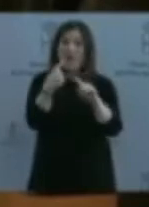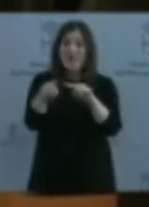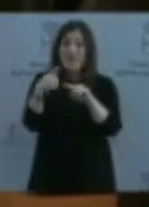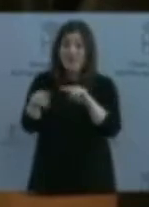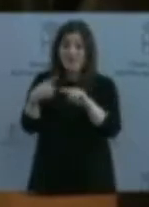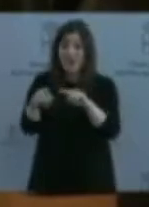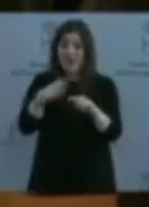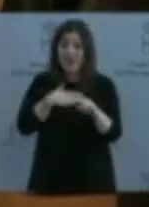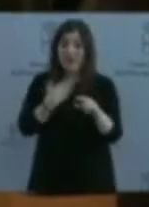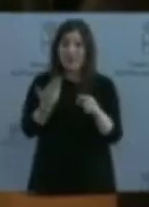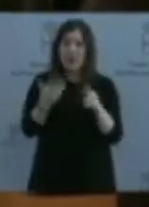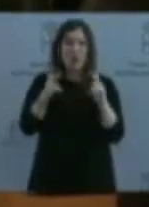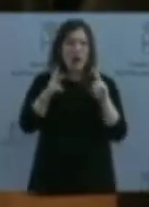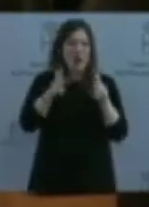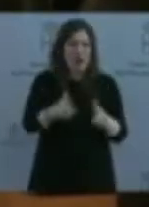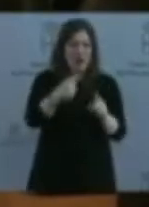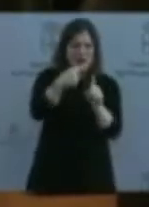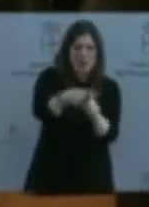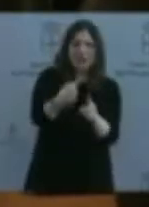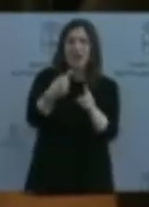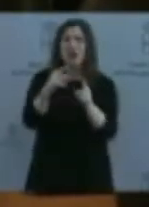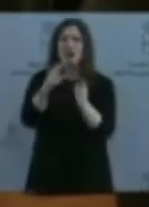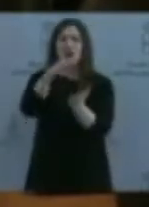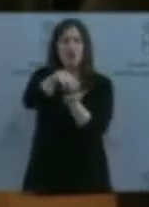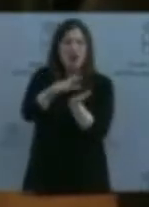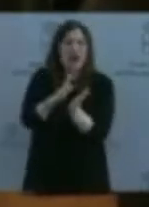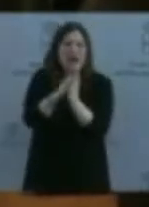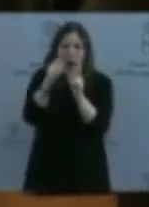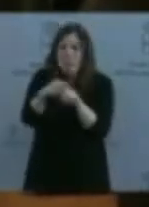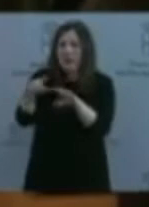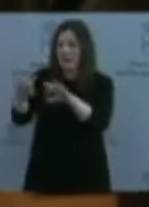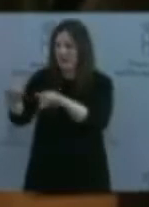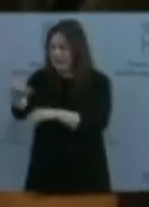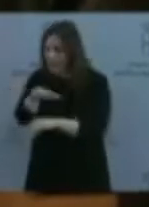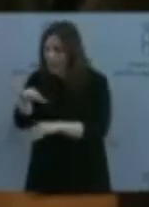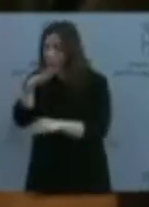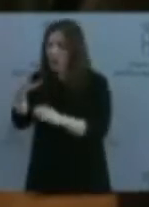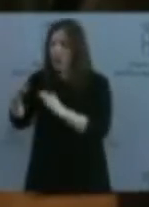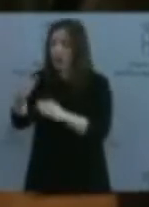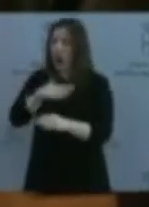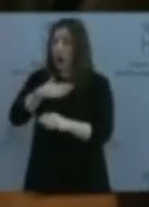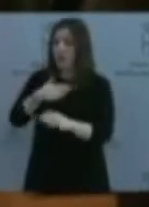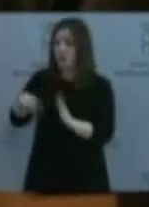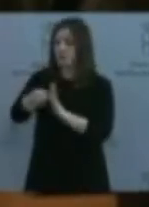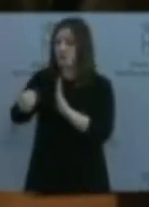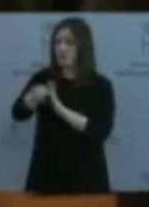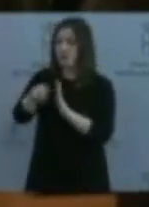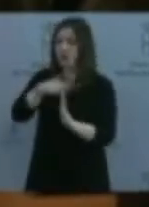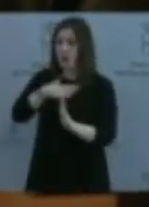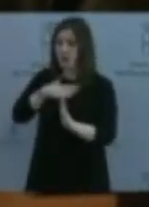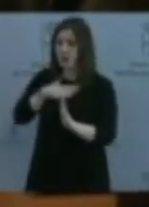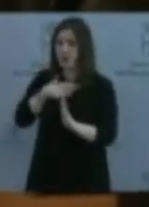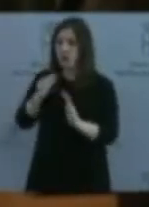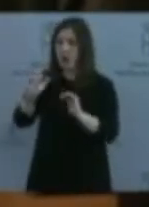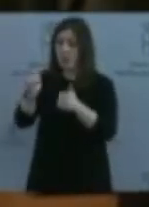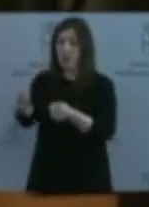capillas, terrenos, todo lo que pilló, porque como podía inmatricular todo sin necesidad de mostrar la propiedad, fue inmatriculando. Espero que la casa de mi padre y mi